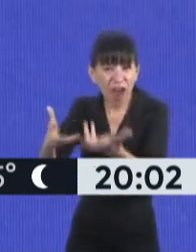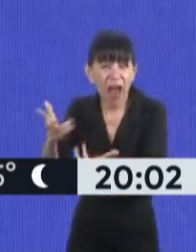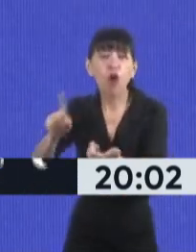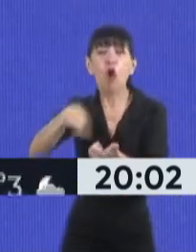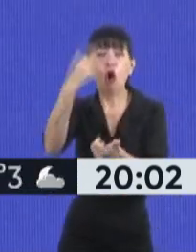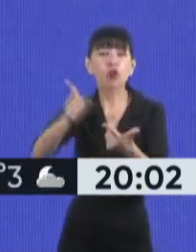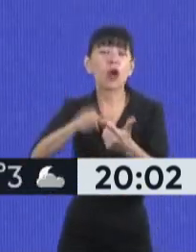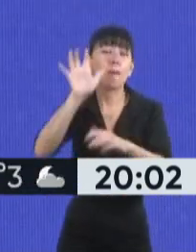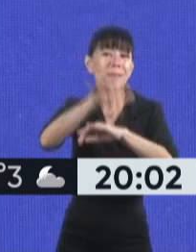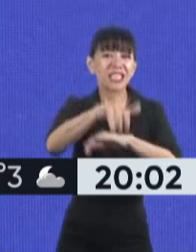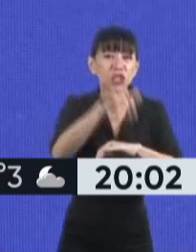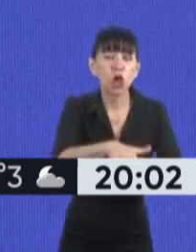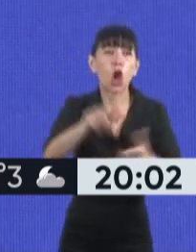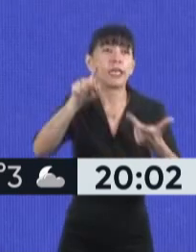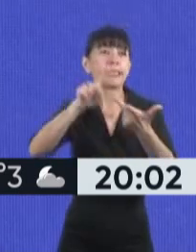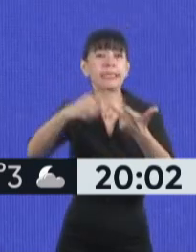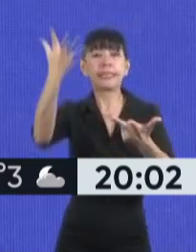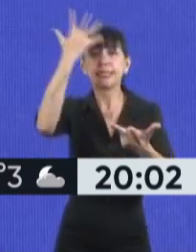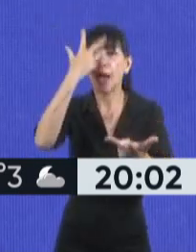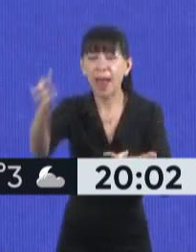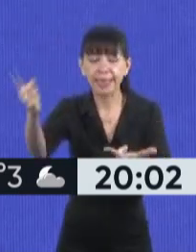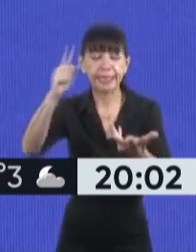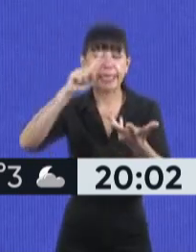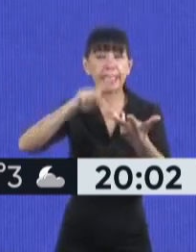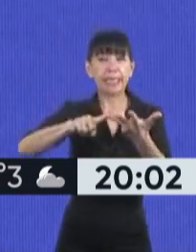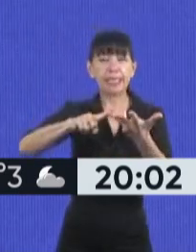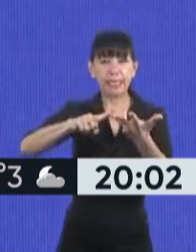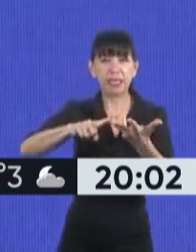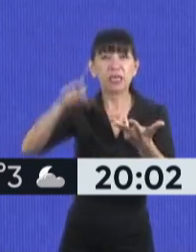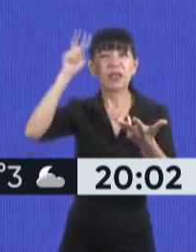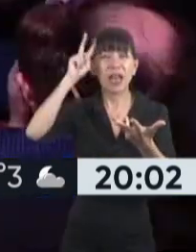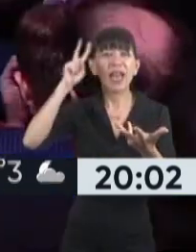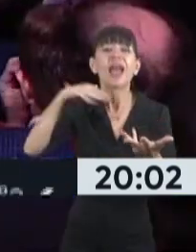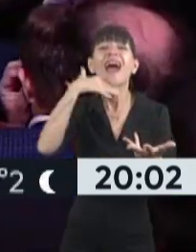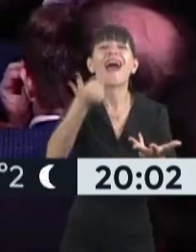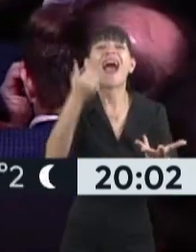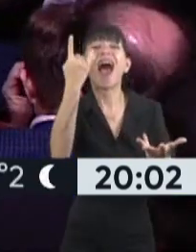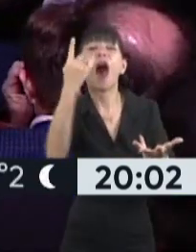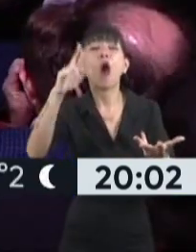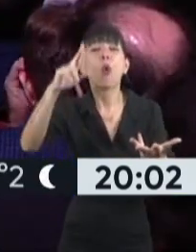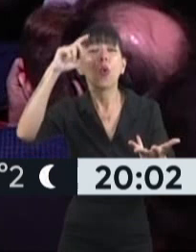Misiones, en San Martín, en Florencio Varela, en la Universidad Arturo Jaureche.